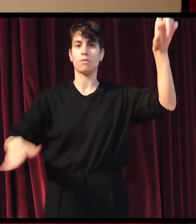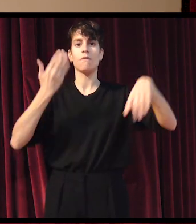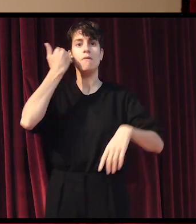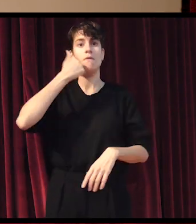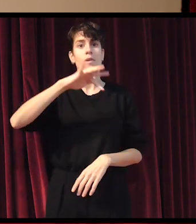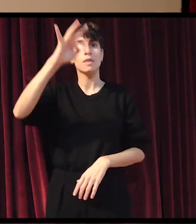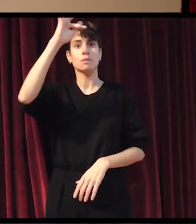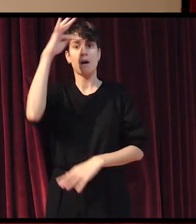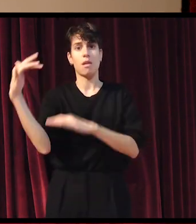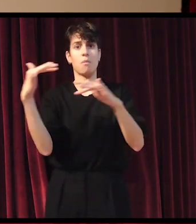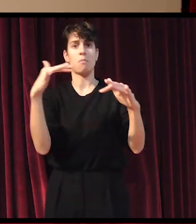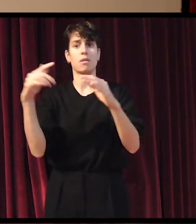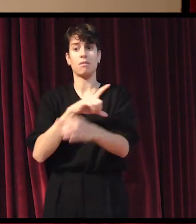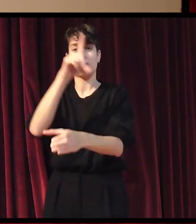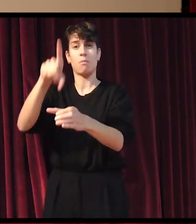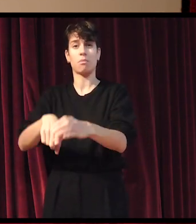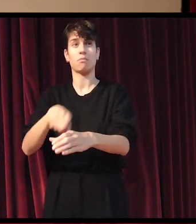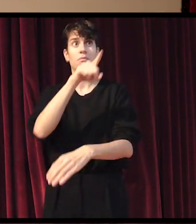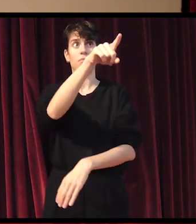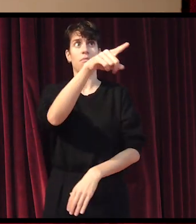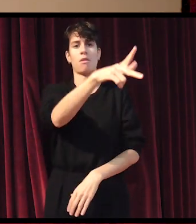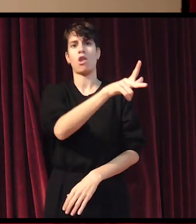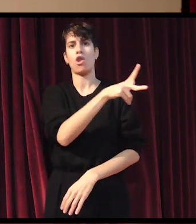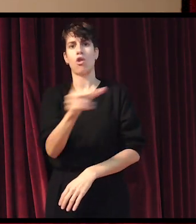semana los partidos a los niños.